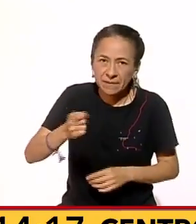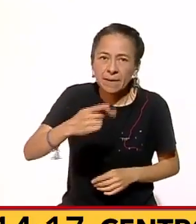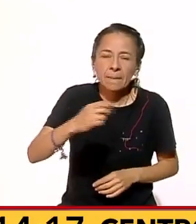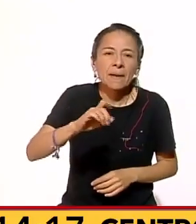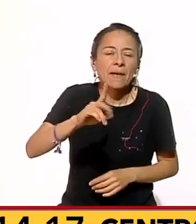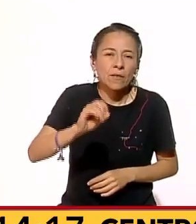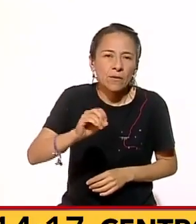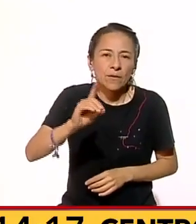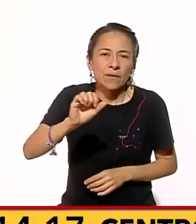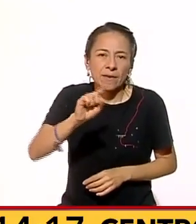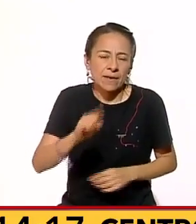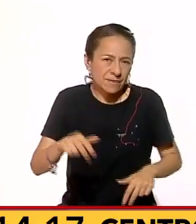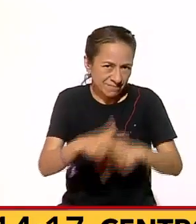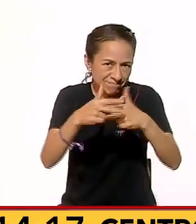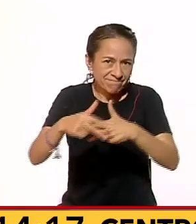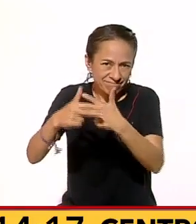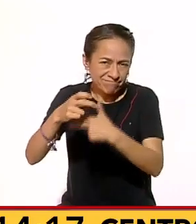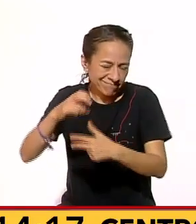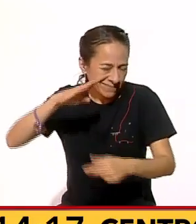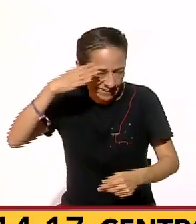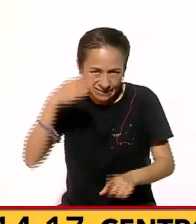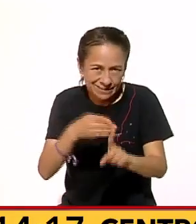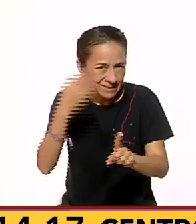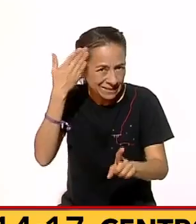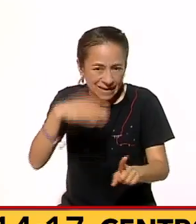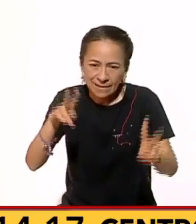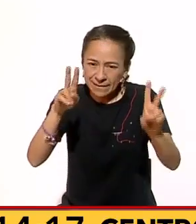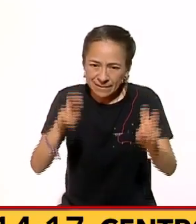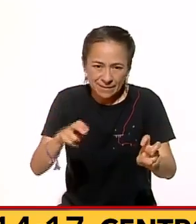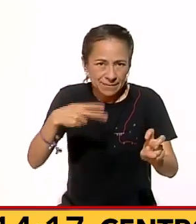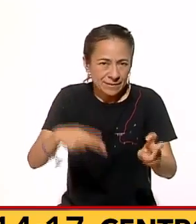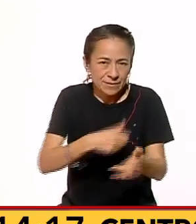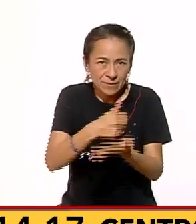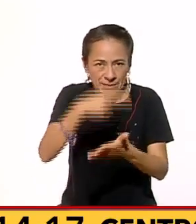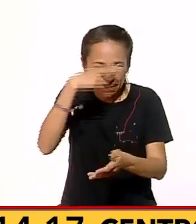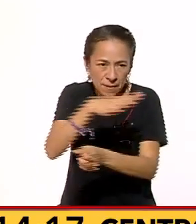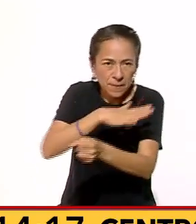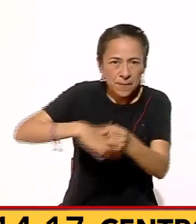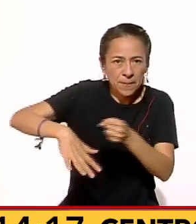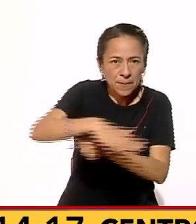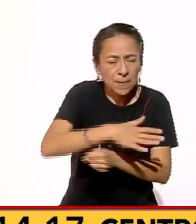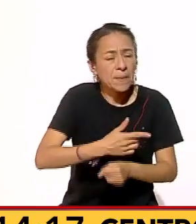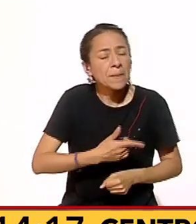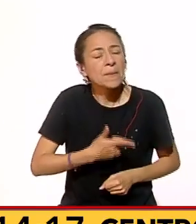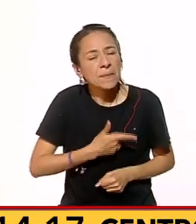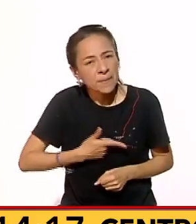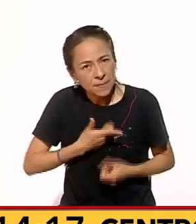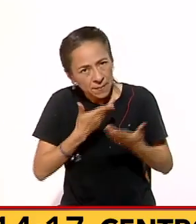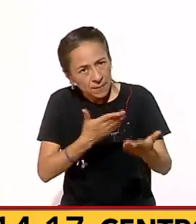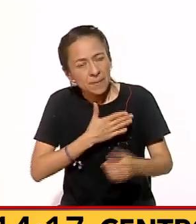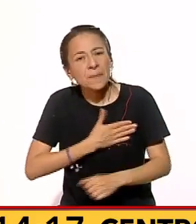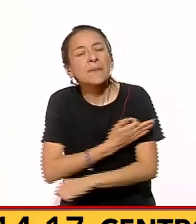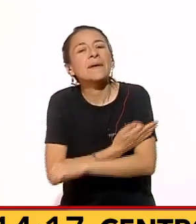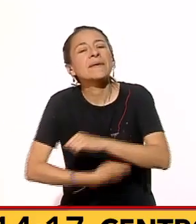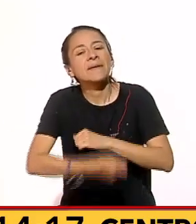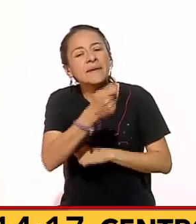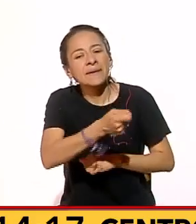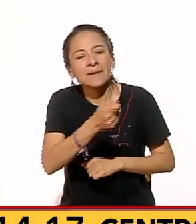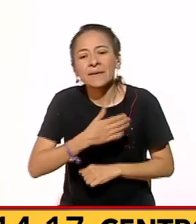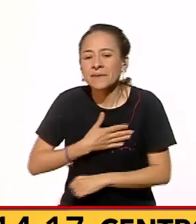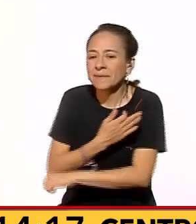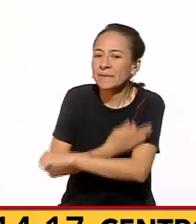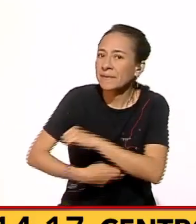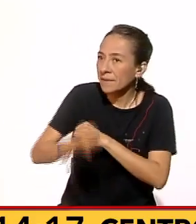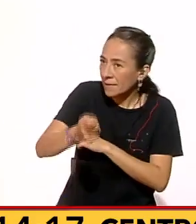Vega, quien es especialista en temas metropolitanos. Muy buenas tardes, Pedro, le saludo con muchísimo gusto. Buenas tardes, qué